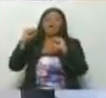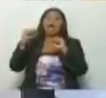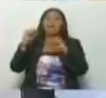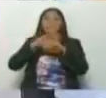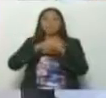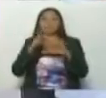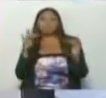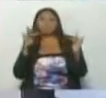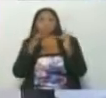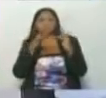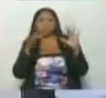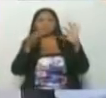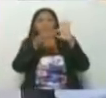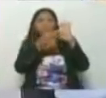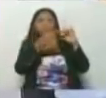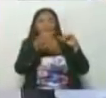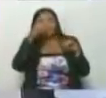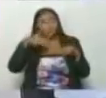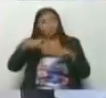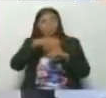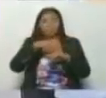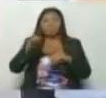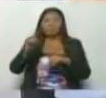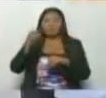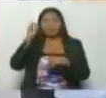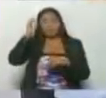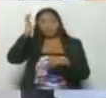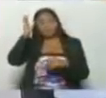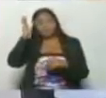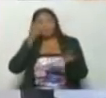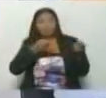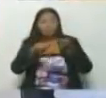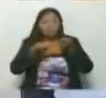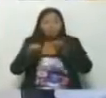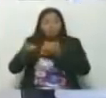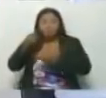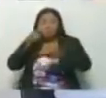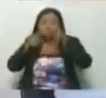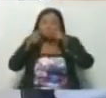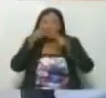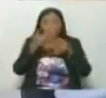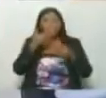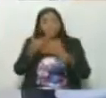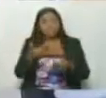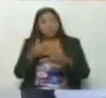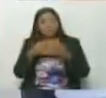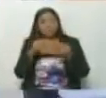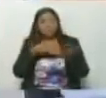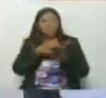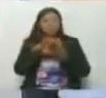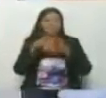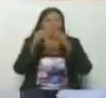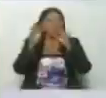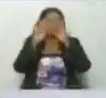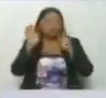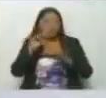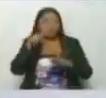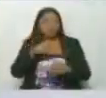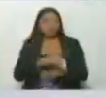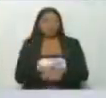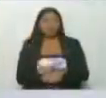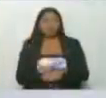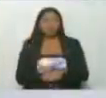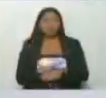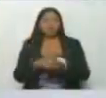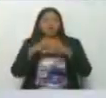conectados con el pueblo porque el pueblo está en capacidad de controlar de supervisar los demás y de garantizar